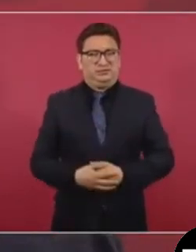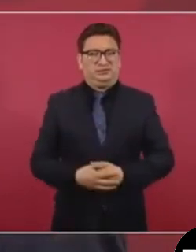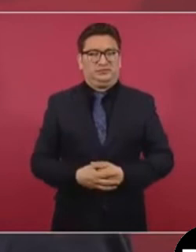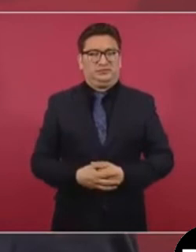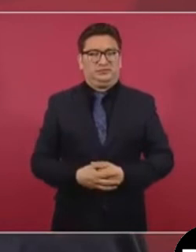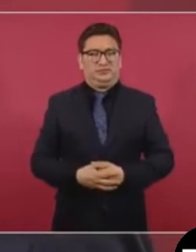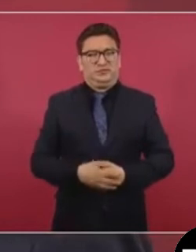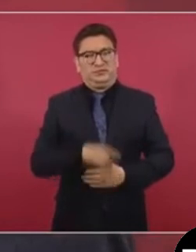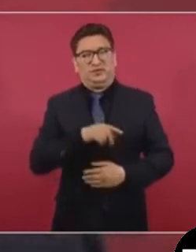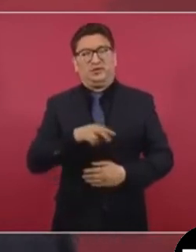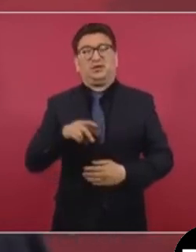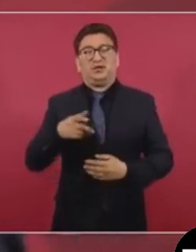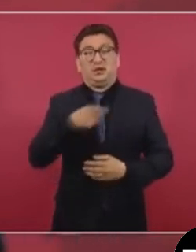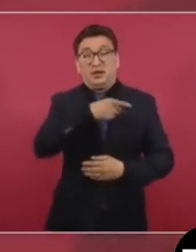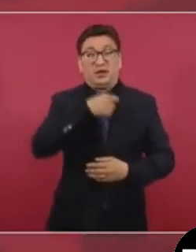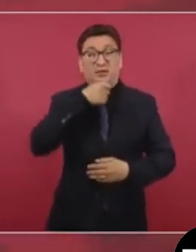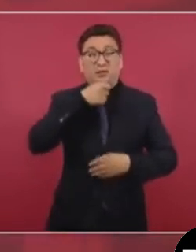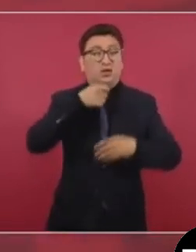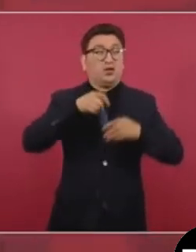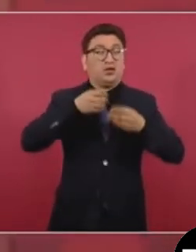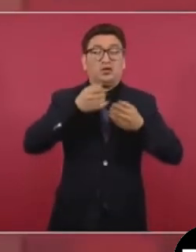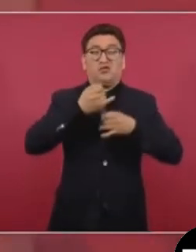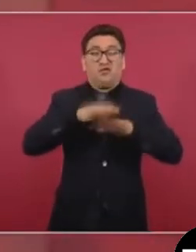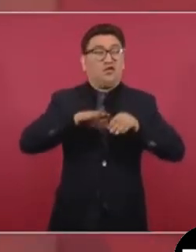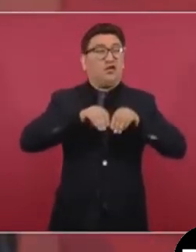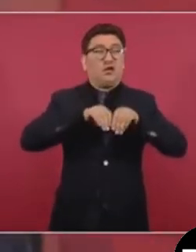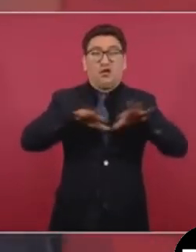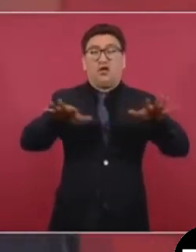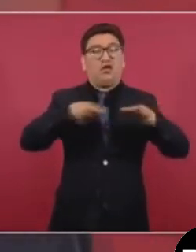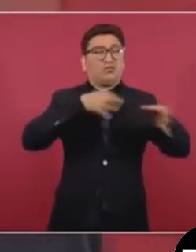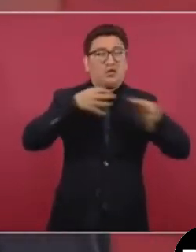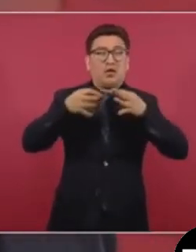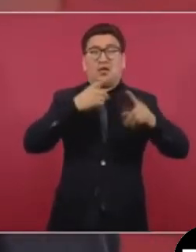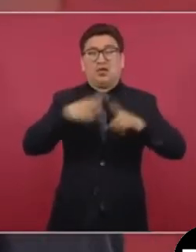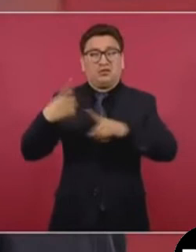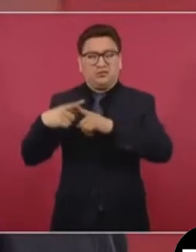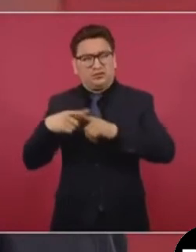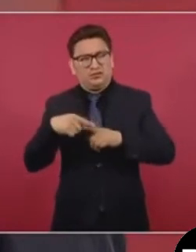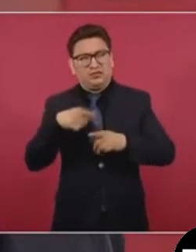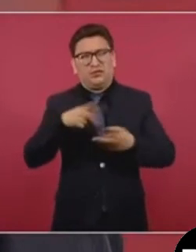quienes hacen estos reportajes no tienen autoridad moral.